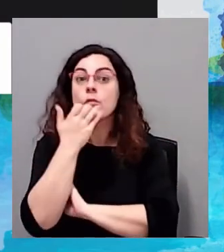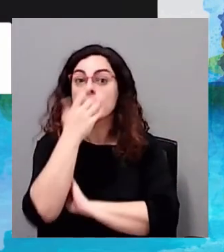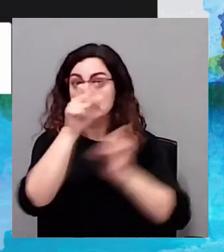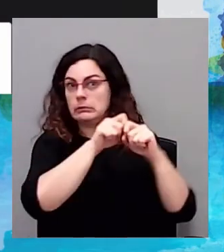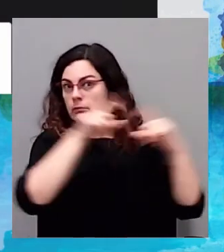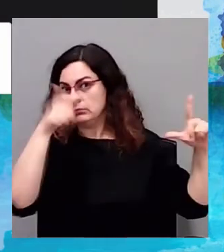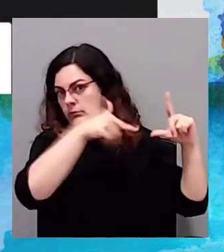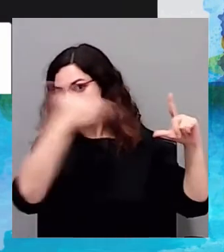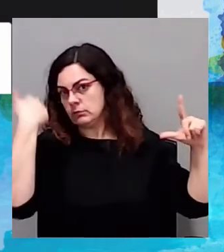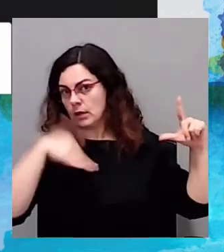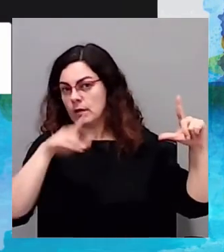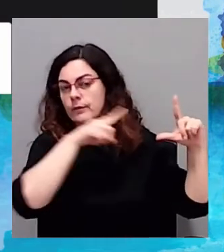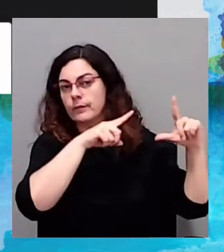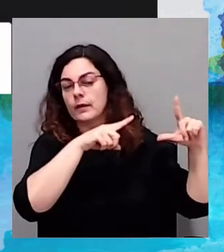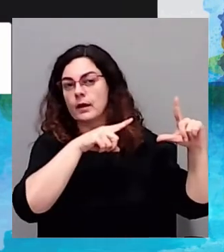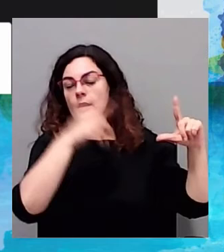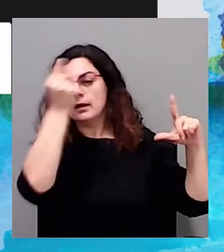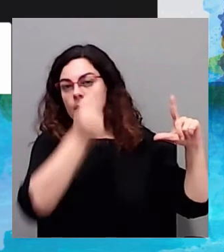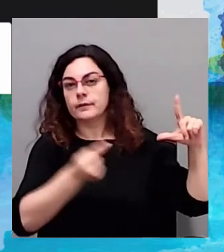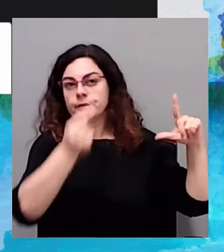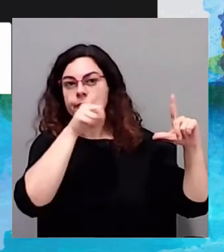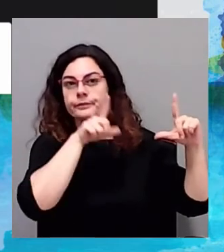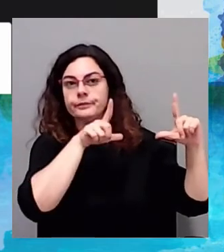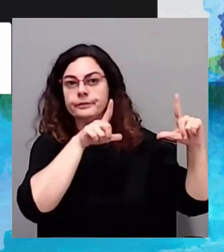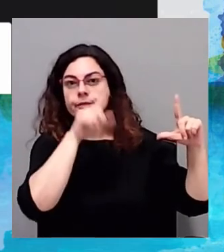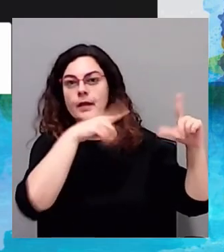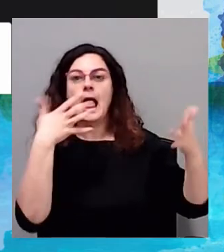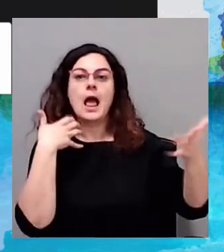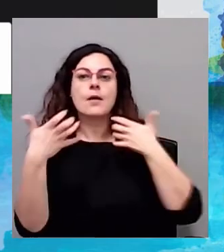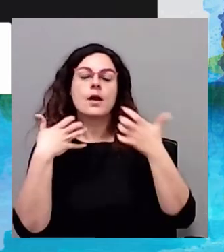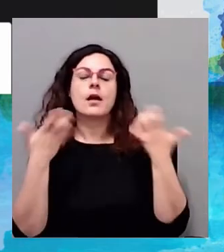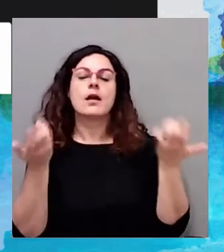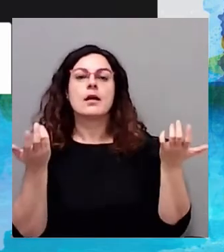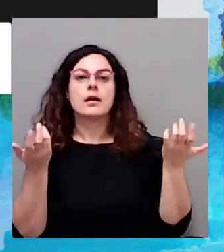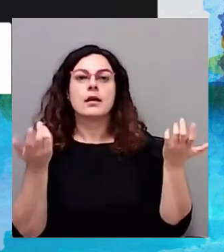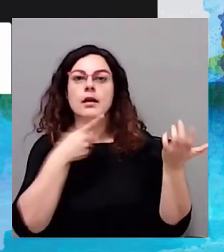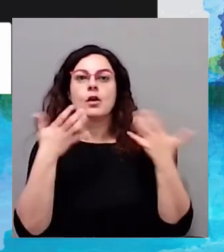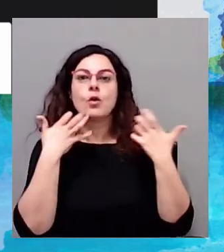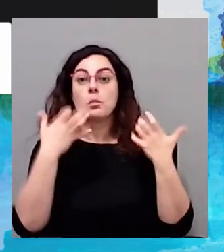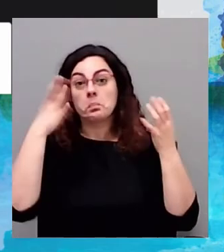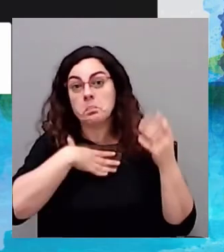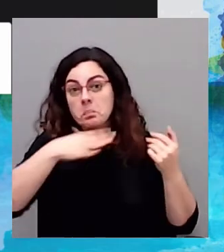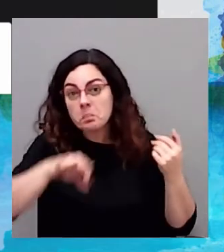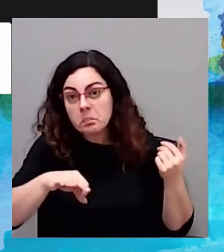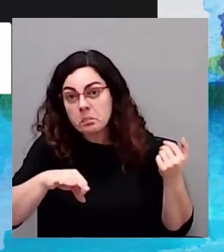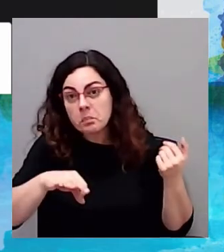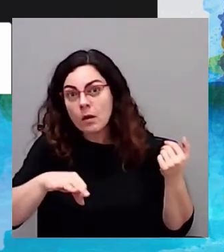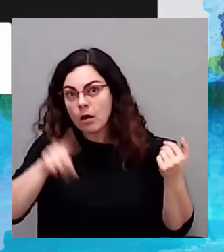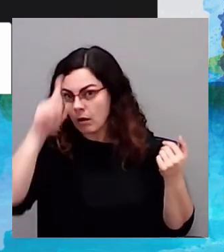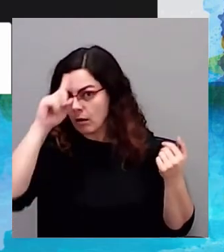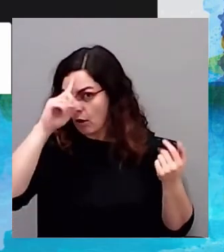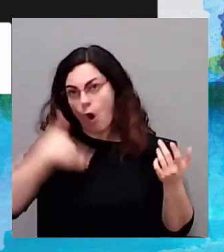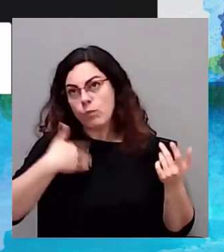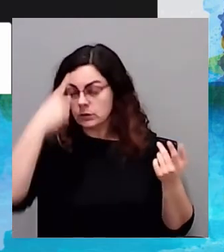entramos en esta obra que a lo mejor pues, podemos decir, madre mía, qué locura, ¿cómo